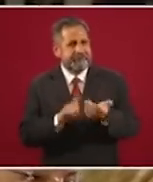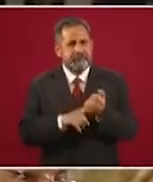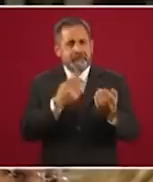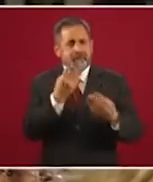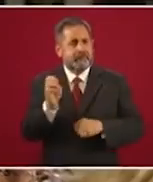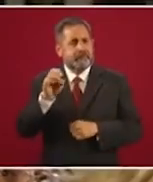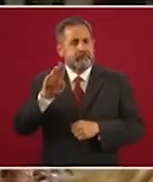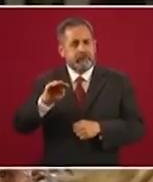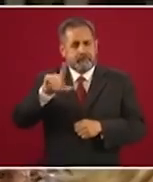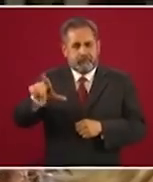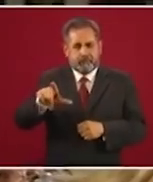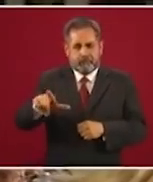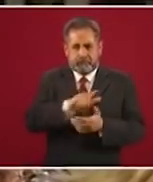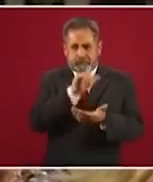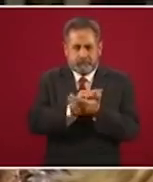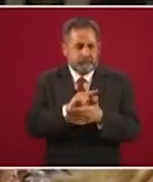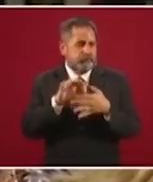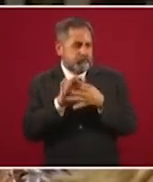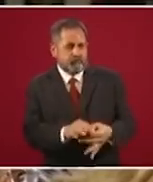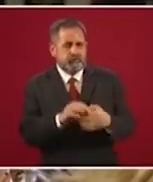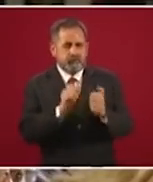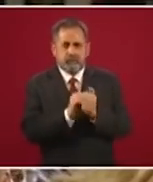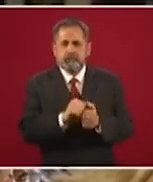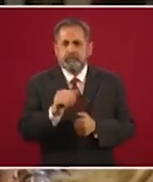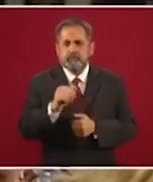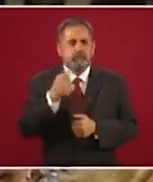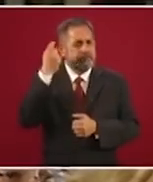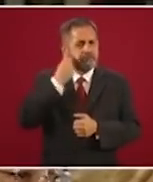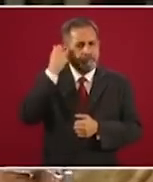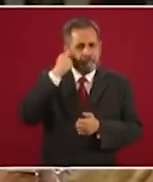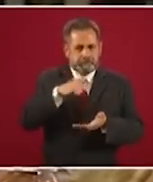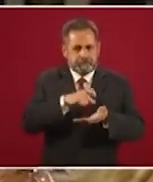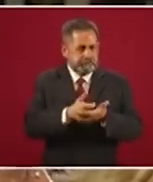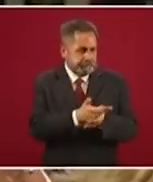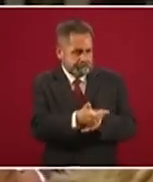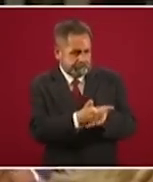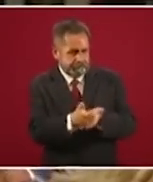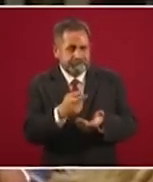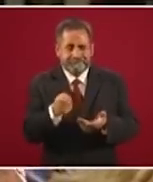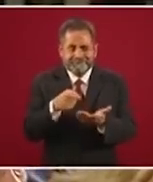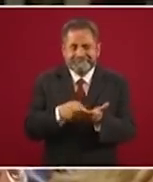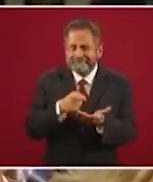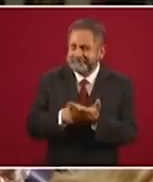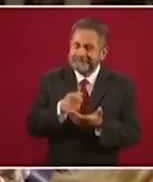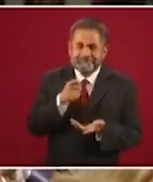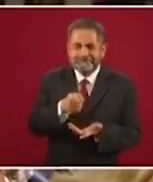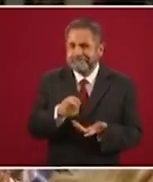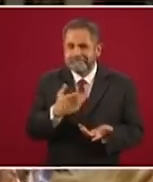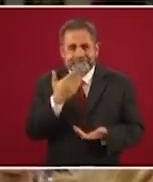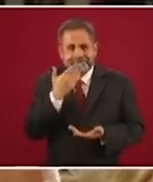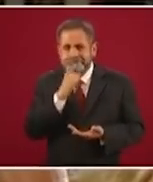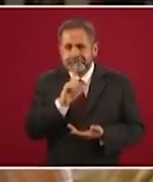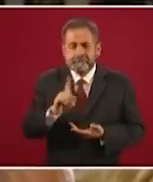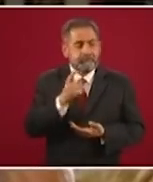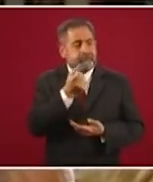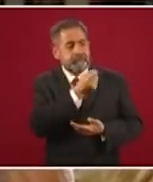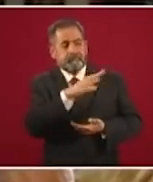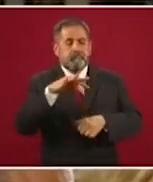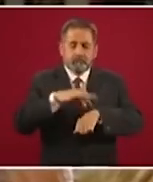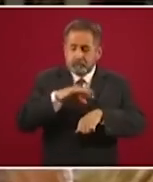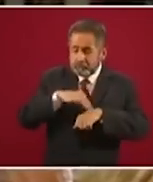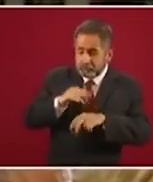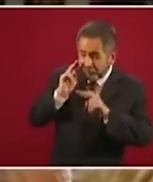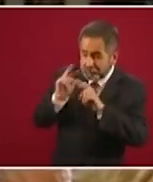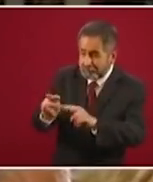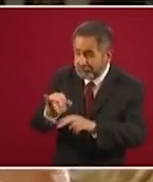97 a la ley que corresponde precisamente al régimen de pensiones, y que esto representa pues que es poco atractivo para los doctores trabajar